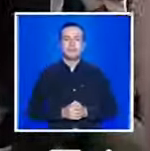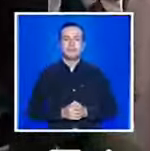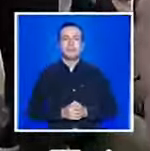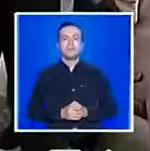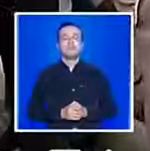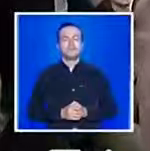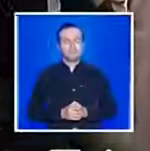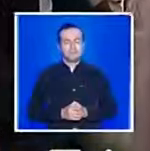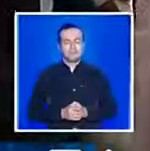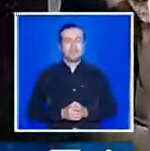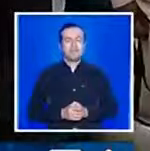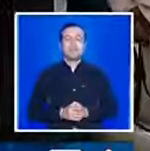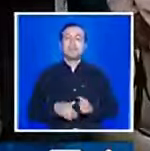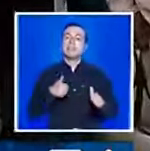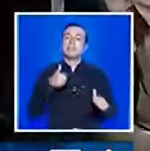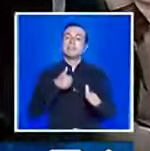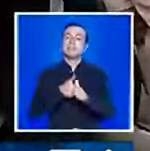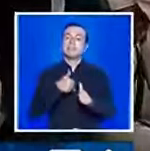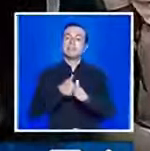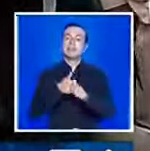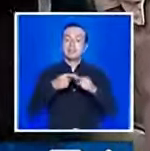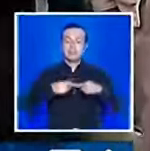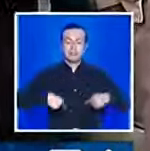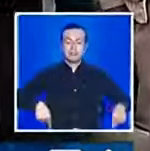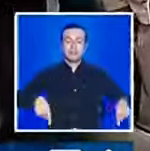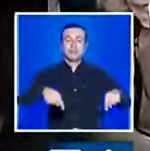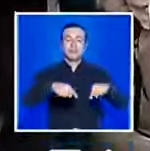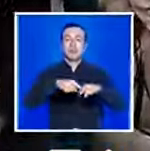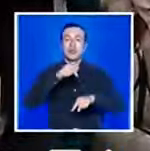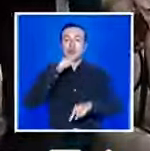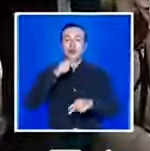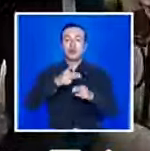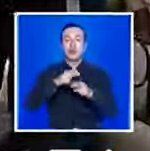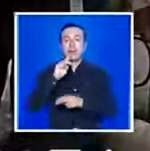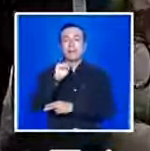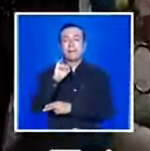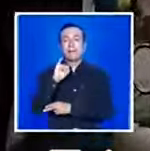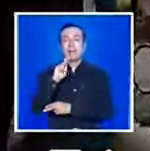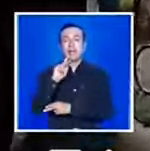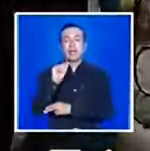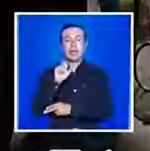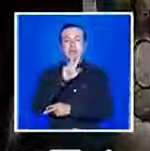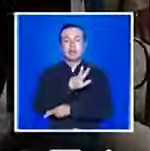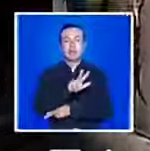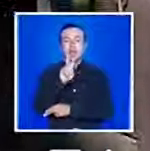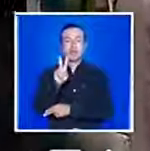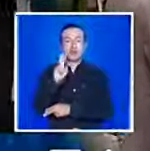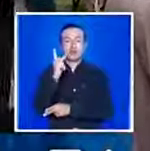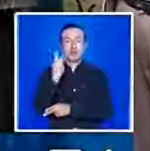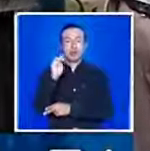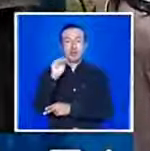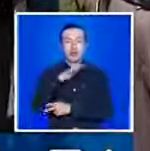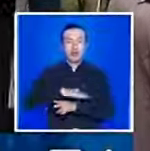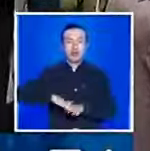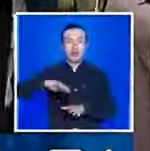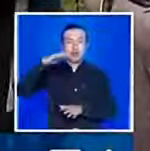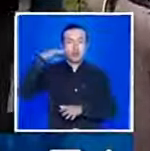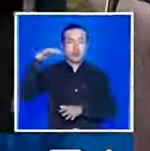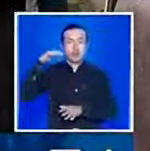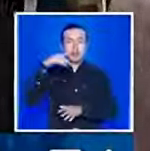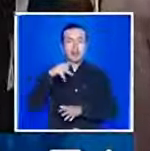Bueno, y está muy cerca la laguna de la Mica, a 32 kilómetros en la parte alta de Pinta,